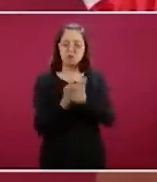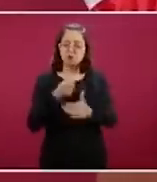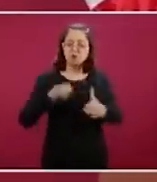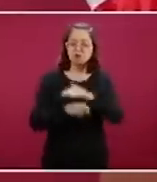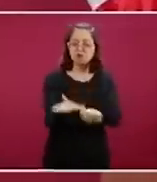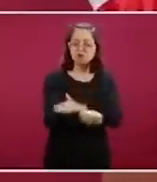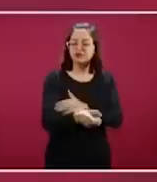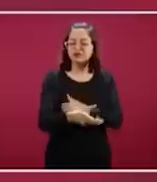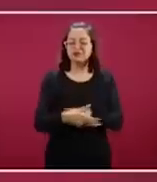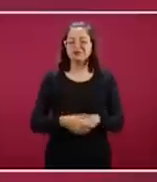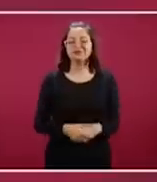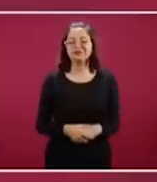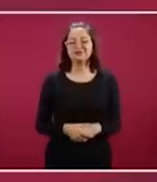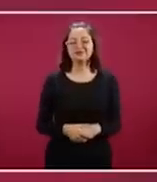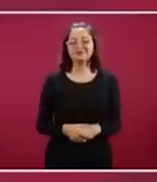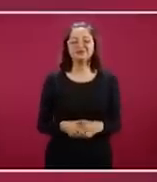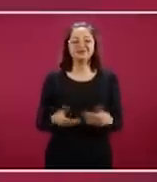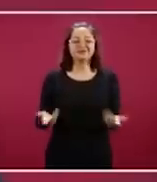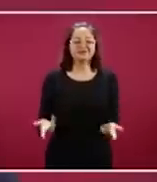y el mismo gobierno